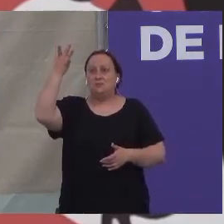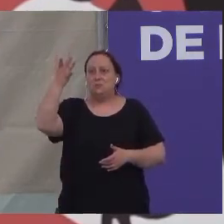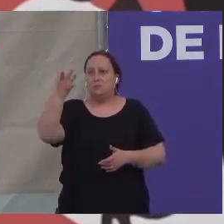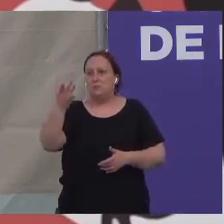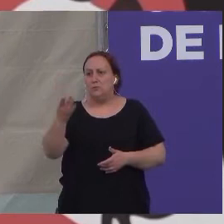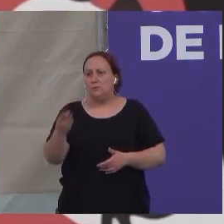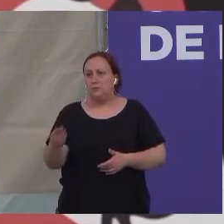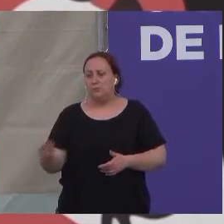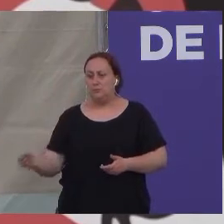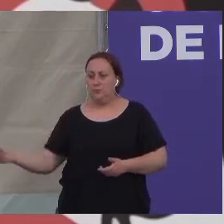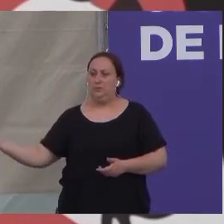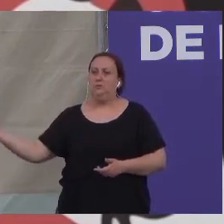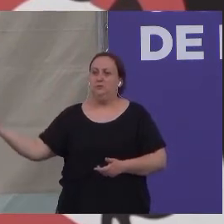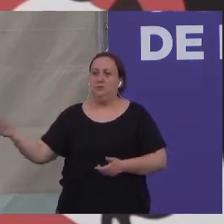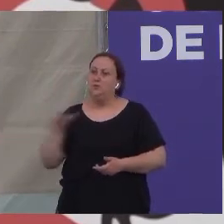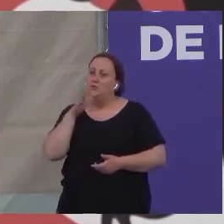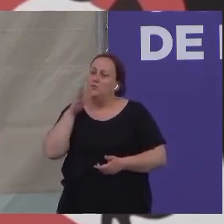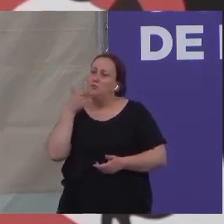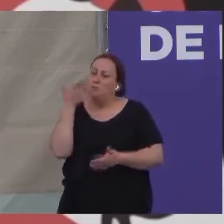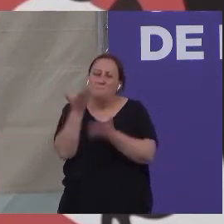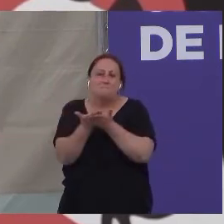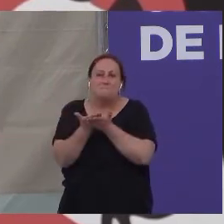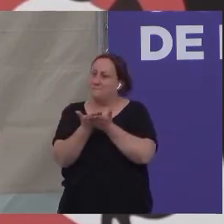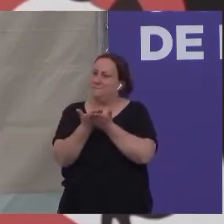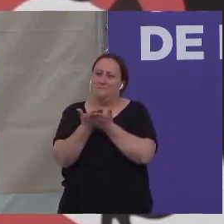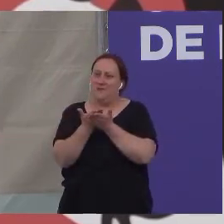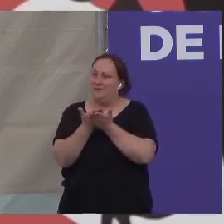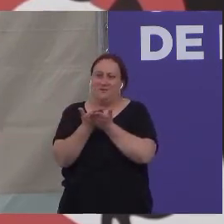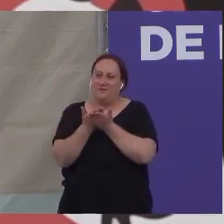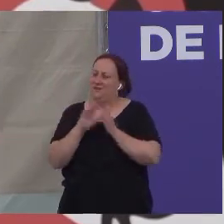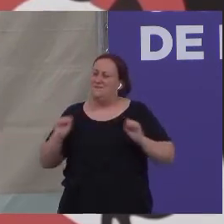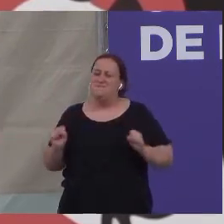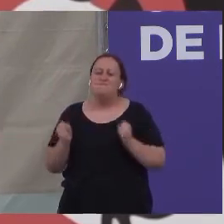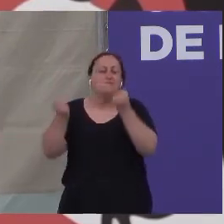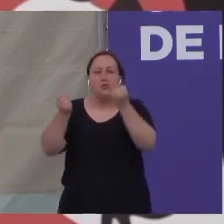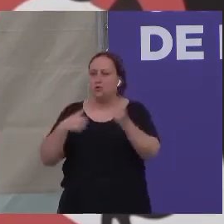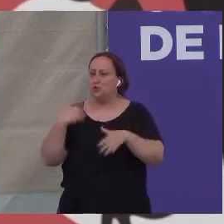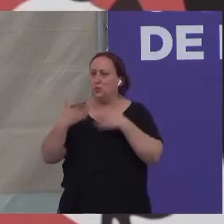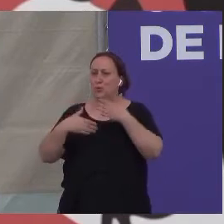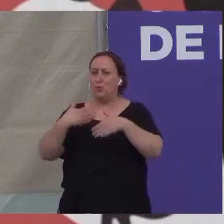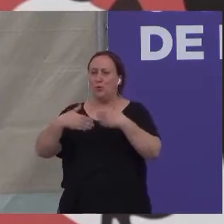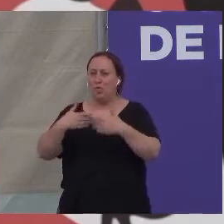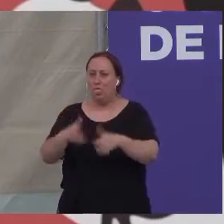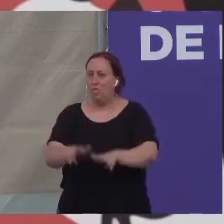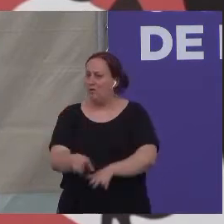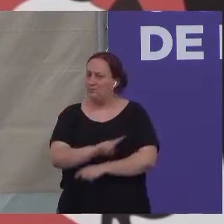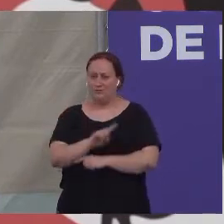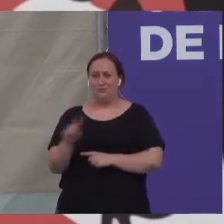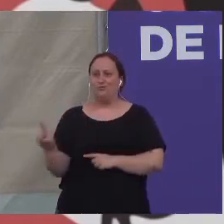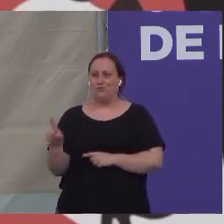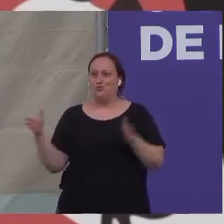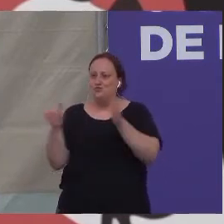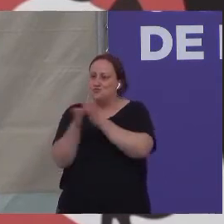perdiendo eficacia. Yo os quiero pedir, compañeros y compañeras, no perdamos nunca el impulso. Juntos,